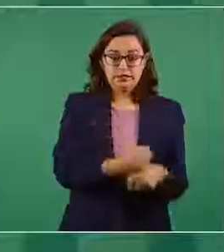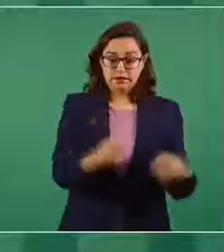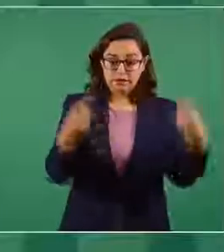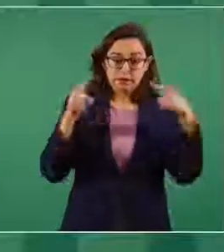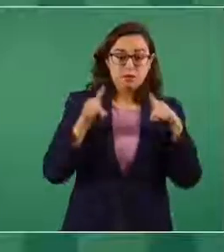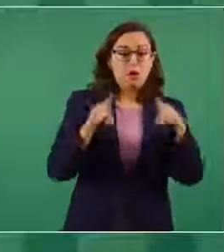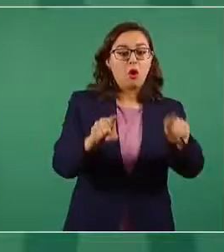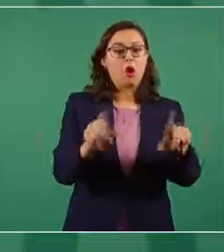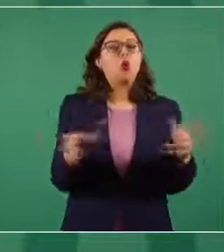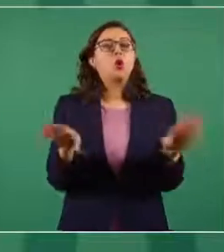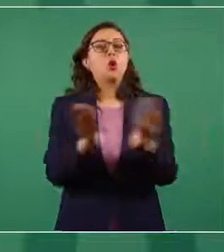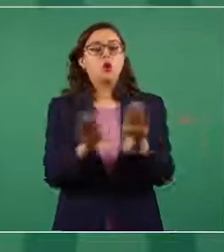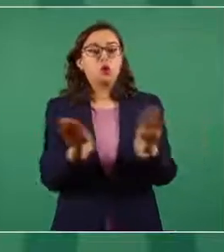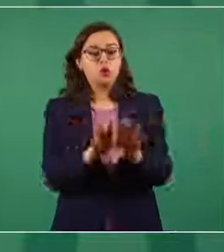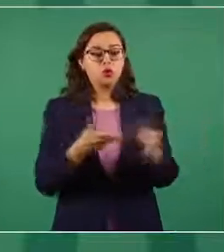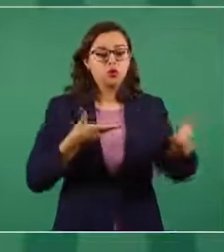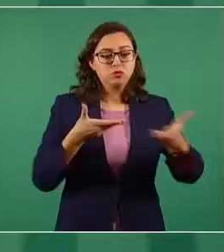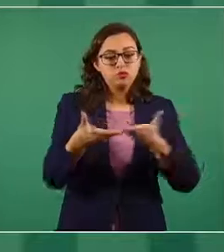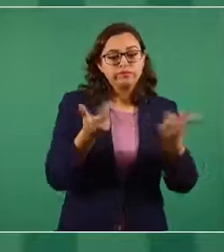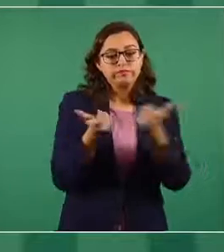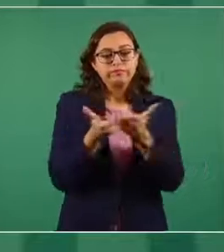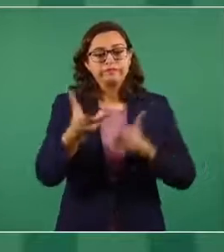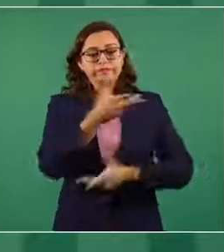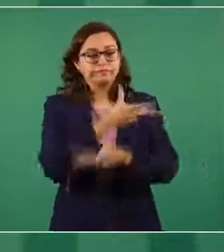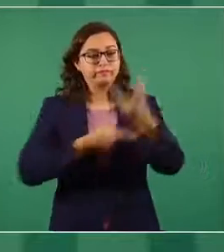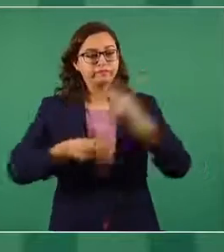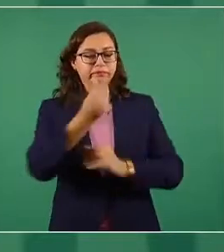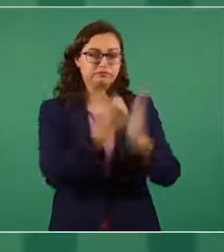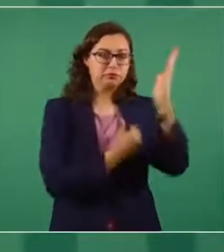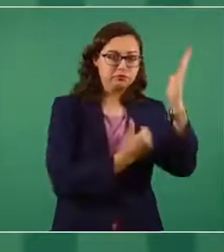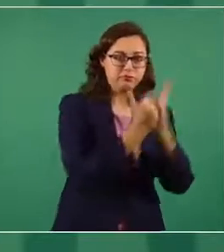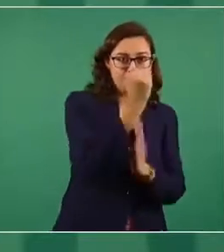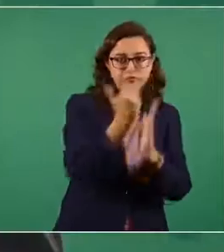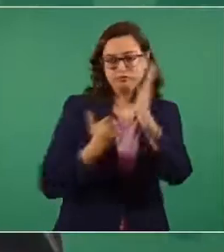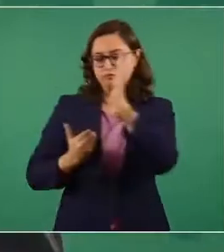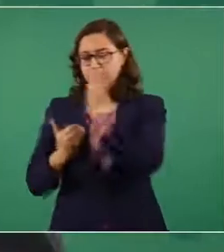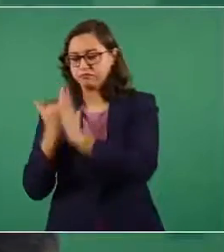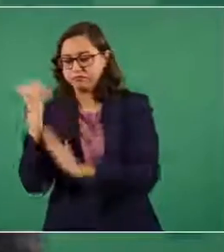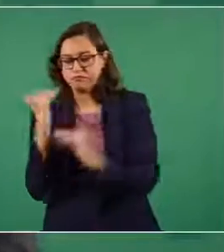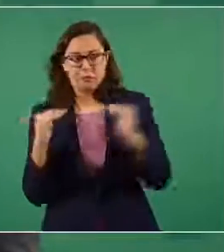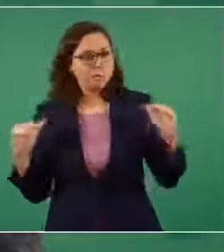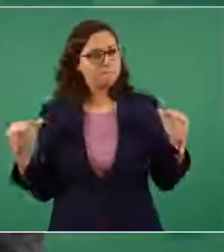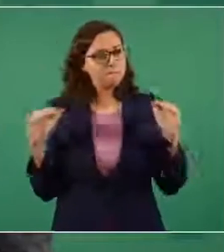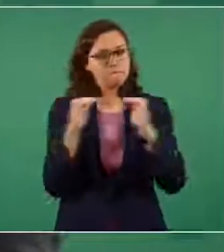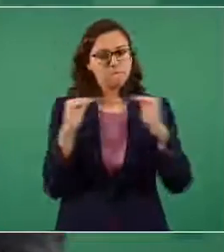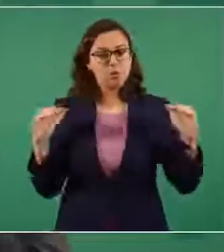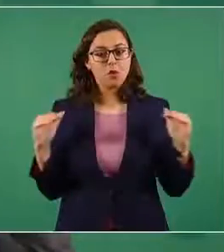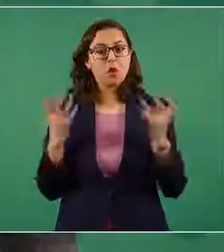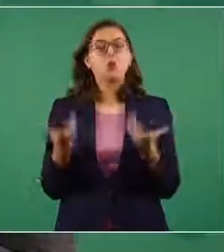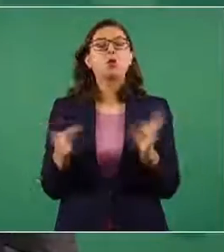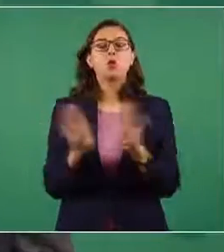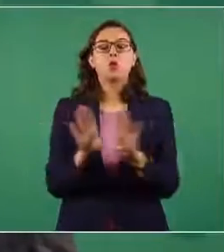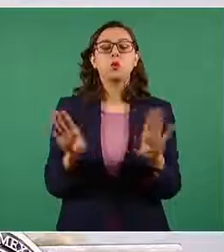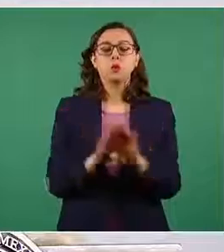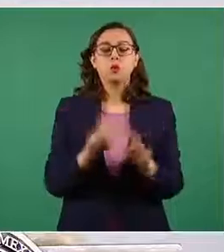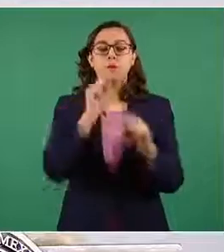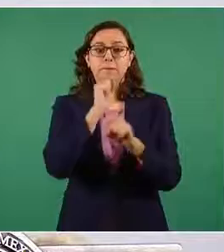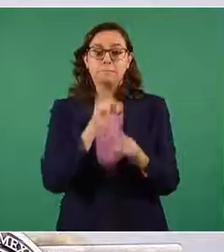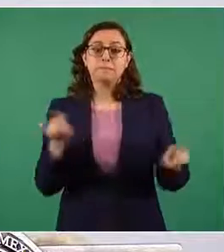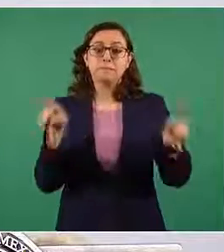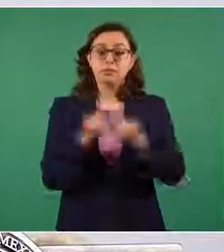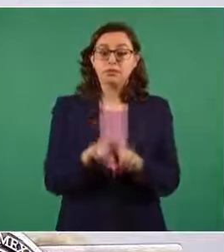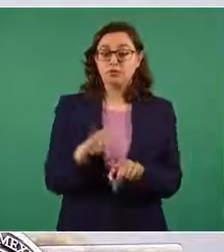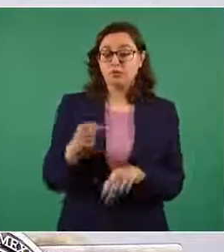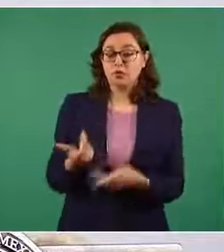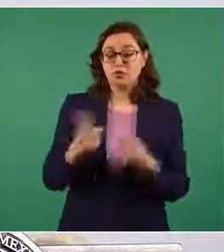dos países, acelerar el crecimiento económico tanto en México como en Estados Unidos y en particular el énfasis en la zona sur de